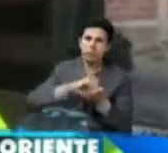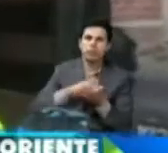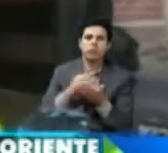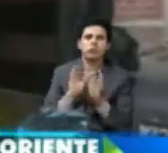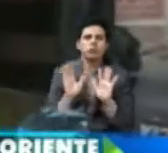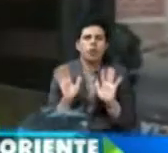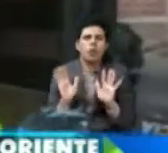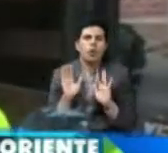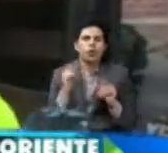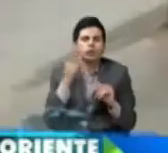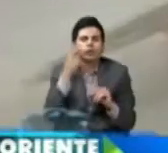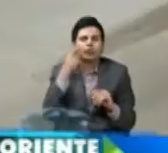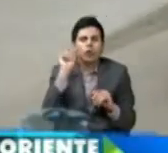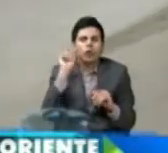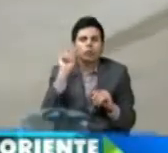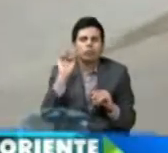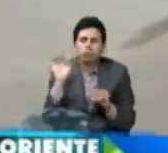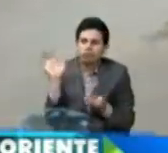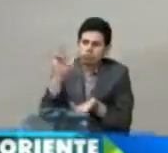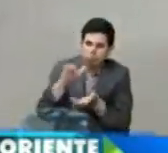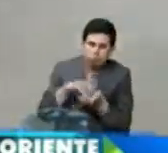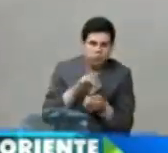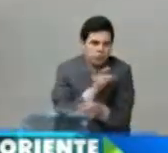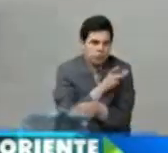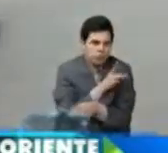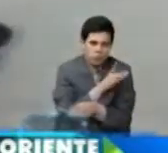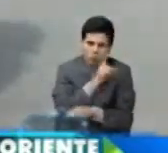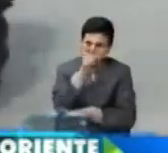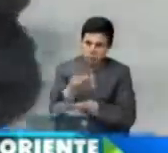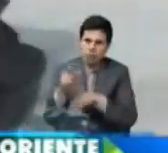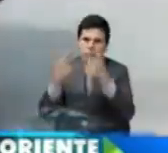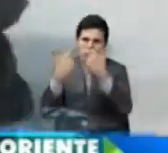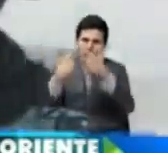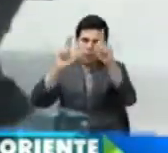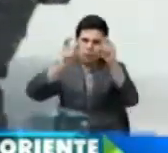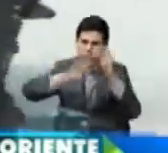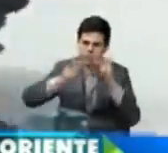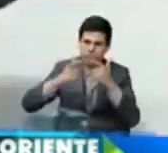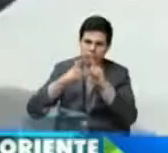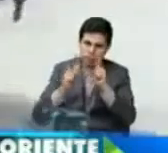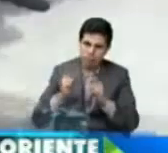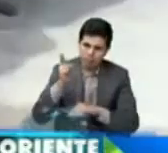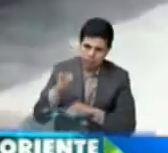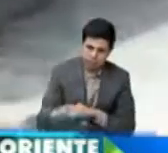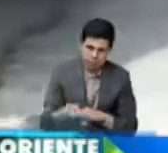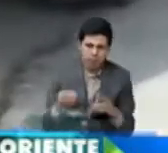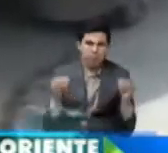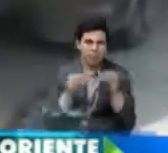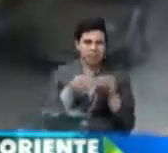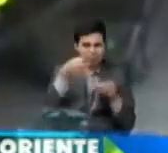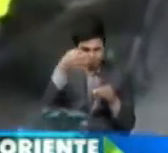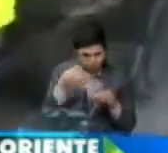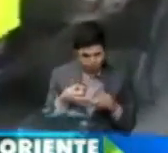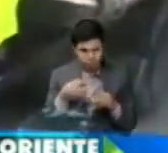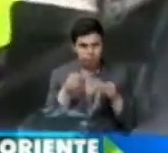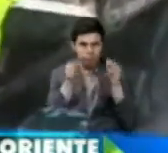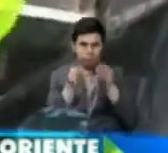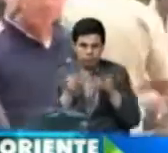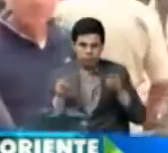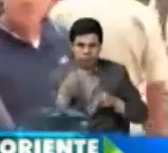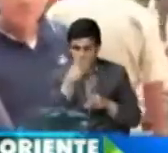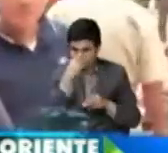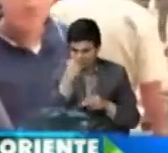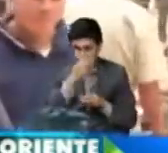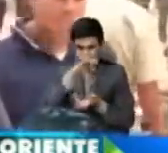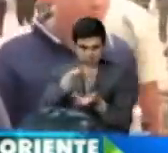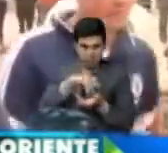forma circunstancial ya la Fiscalía ha ordenado la libertad de las mismas y nos hemos quedado con quien realmente puede resistir de